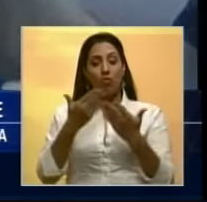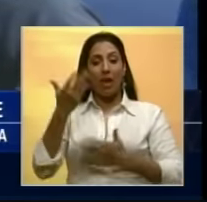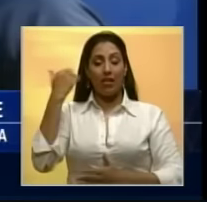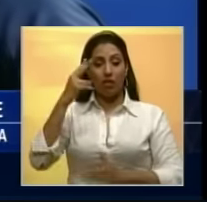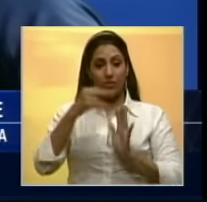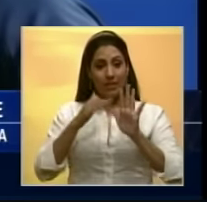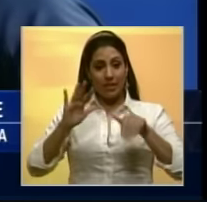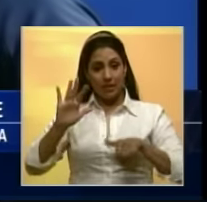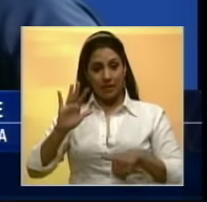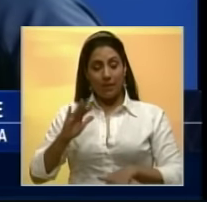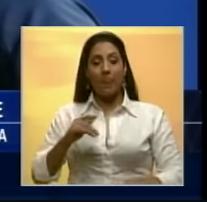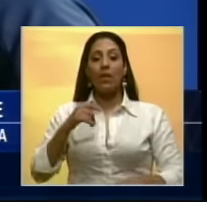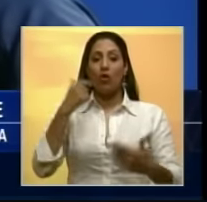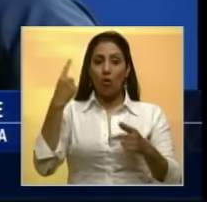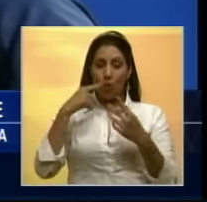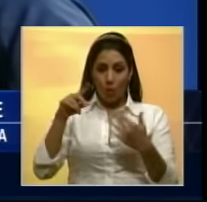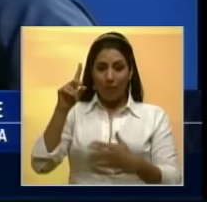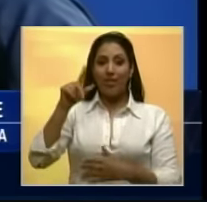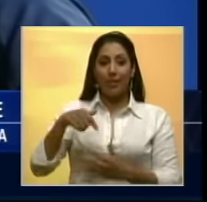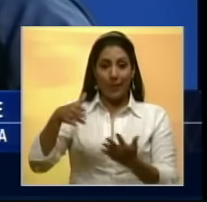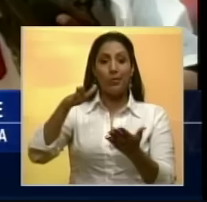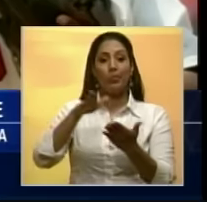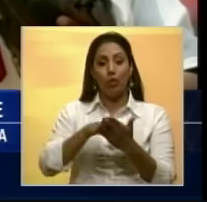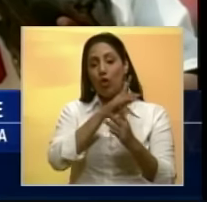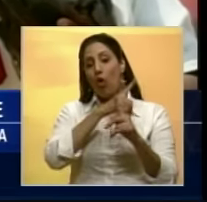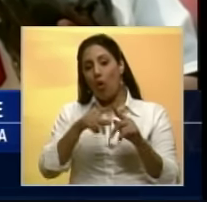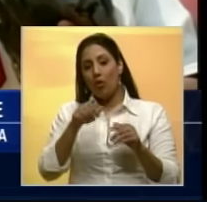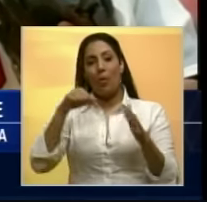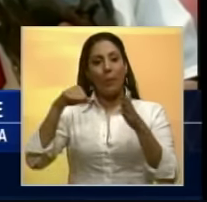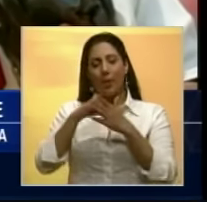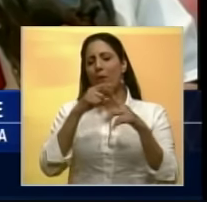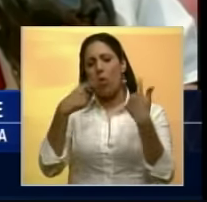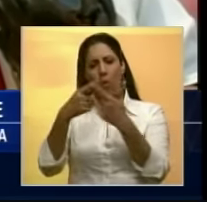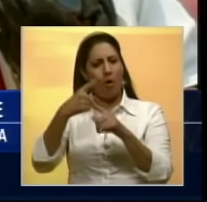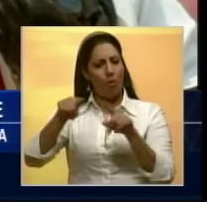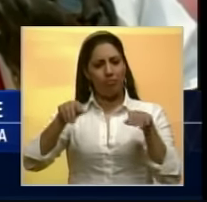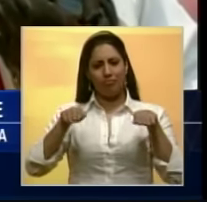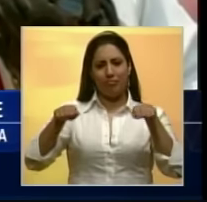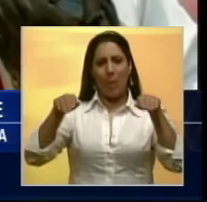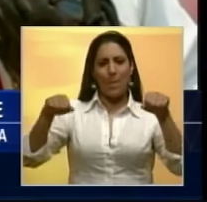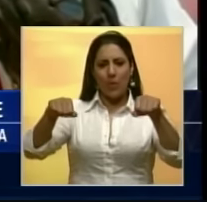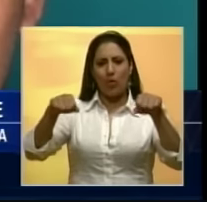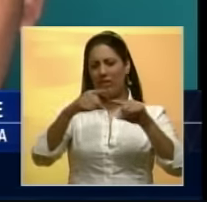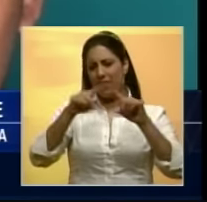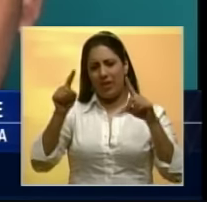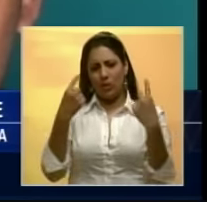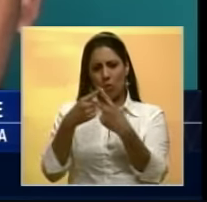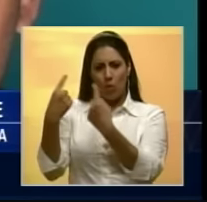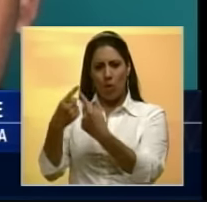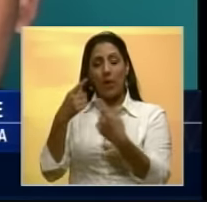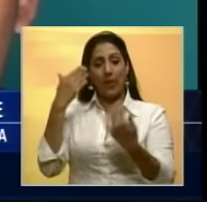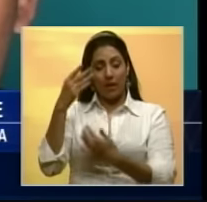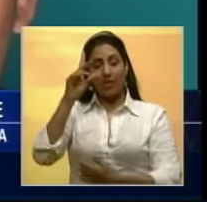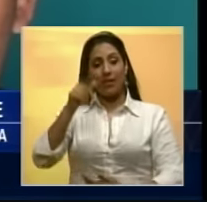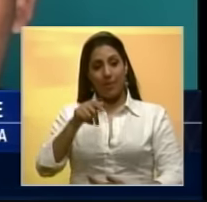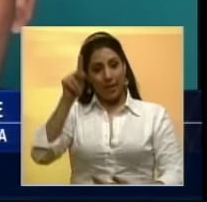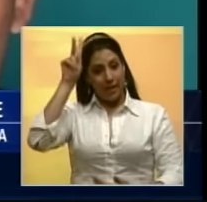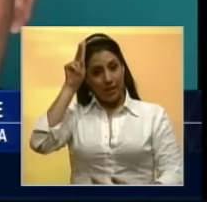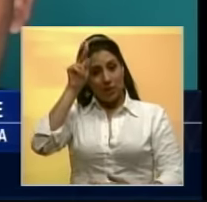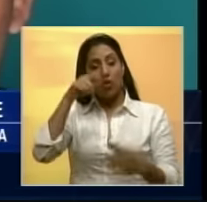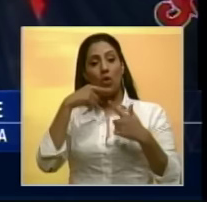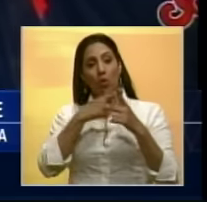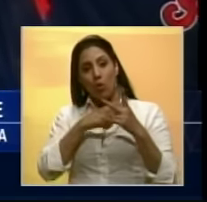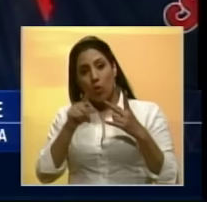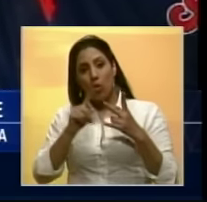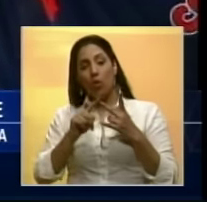en 2015. Andy Marte, que lo ven en pantalla, militó durante 7 temporadas para los Bravos de Atlanta, Indios de Cleveland y Cascabeles